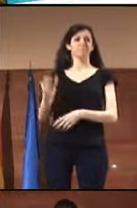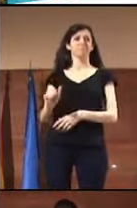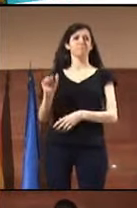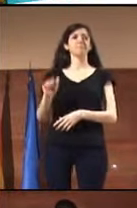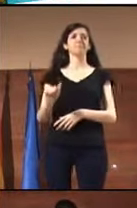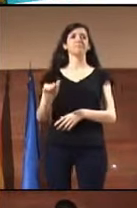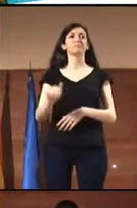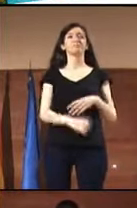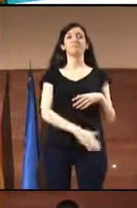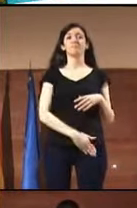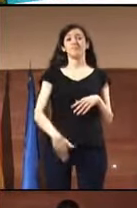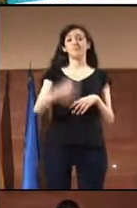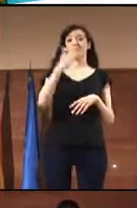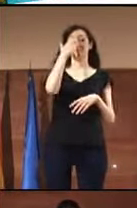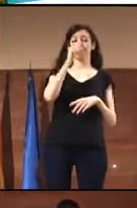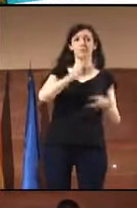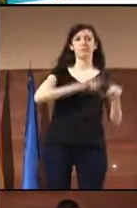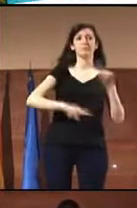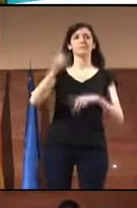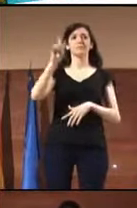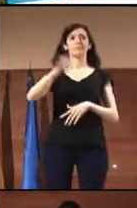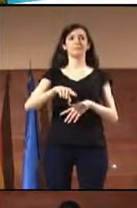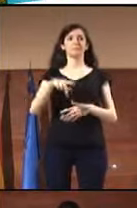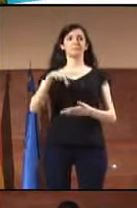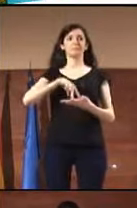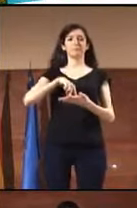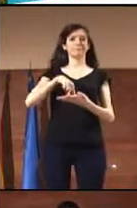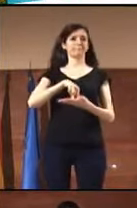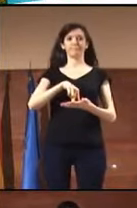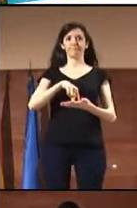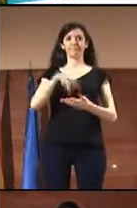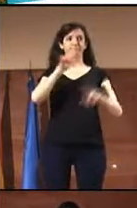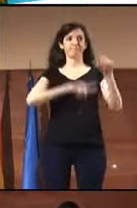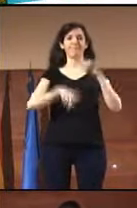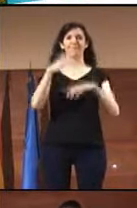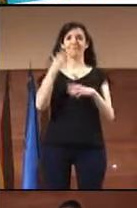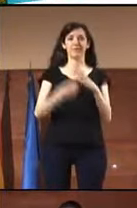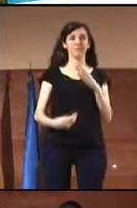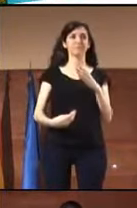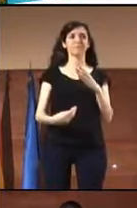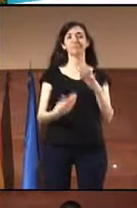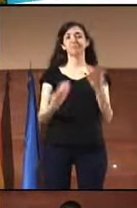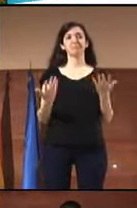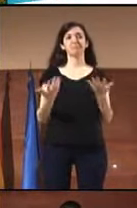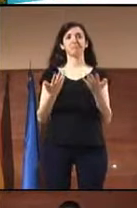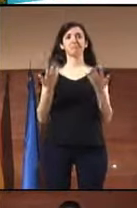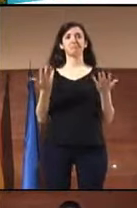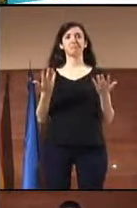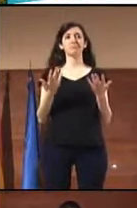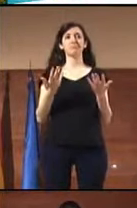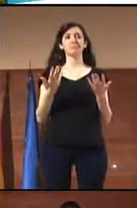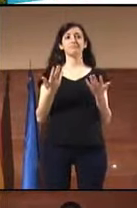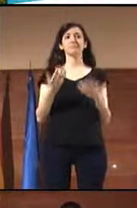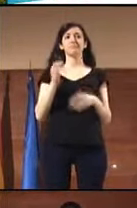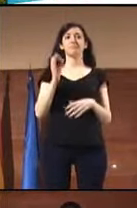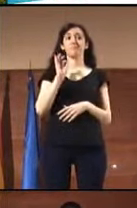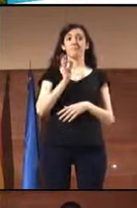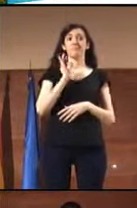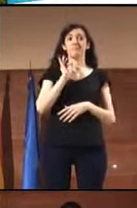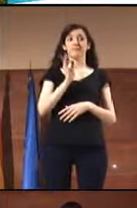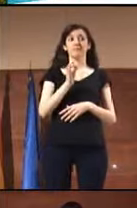miembros inferiores, problemas de equilibrio. Y bueno, pues la verdad que las posibilidades que nos